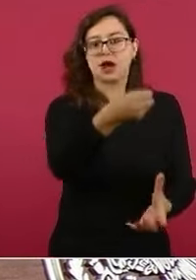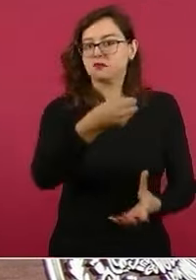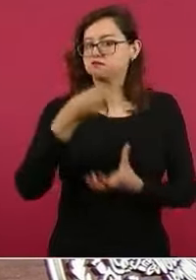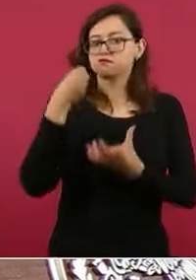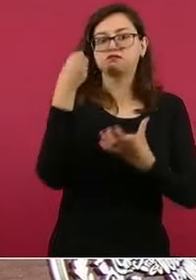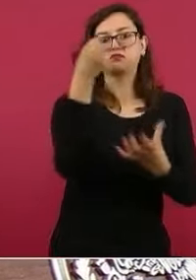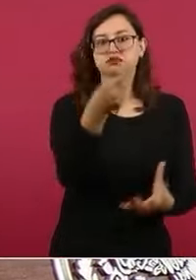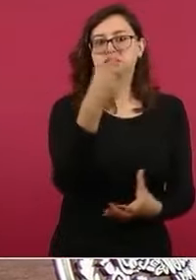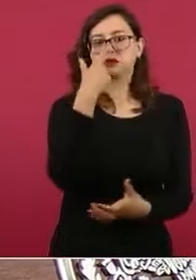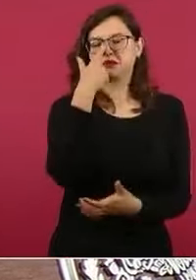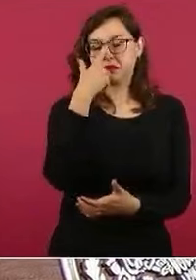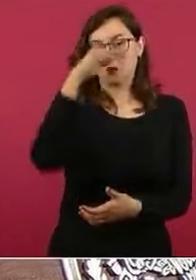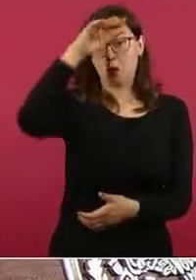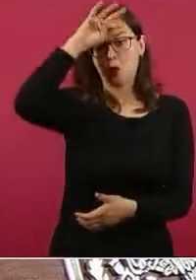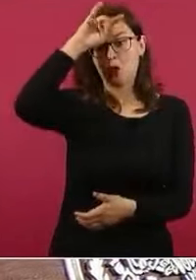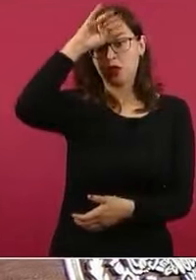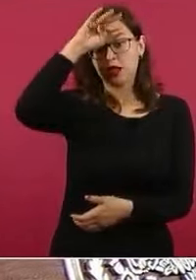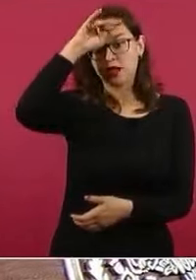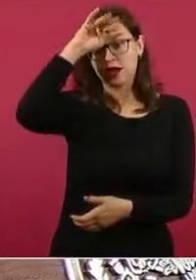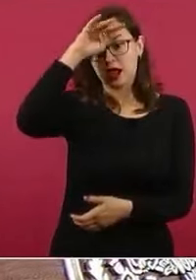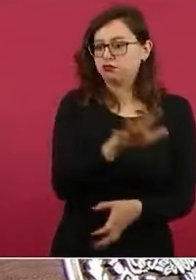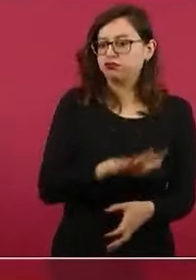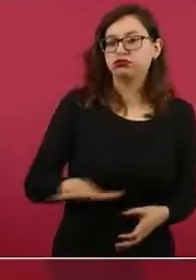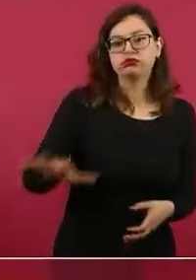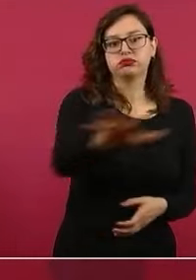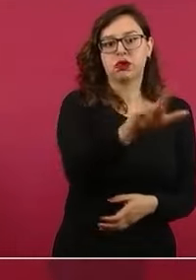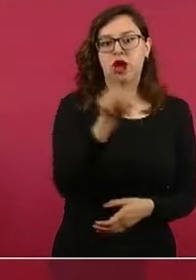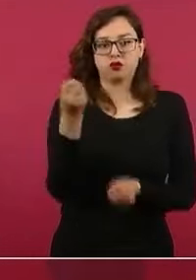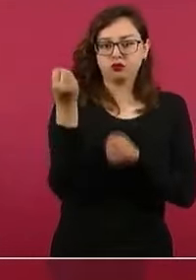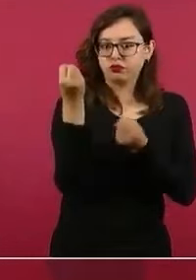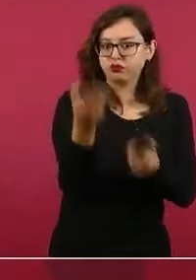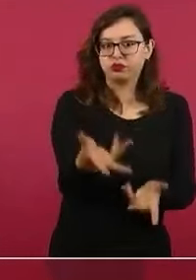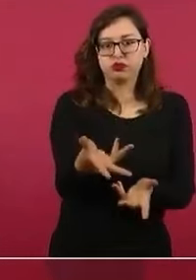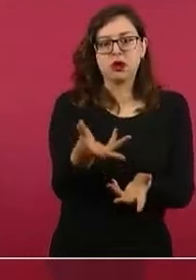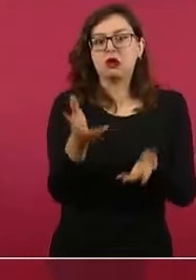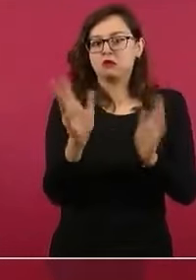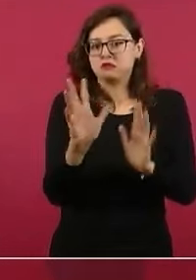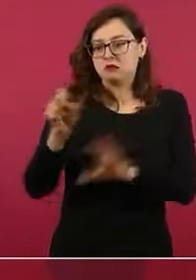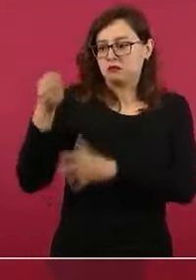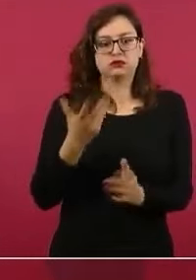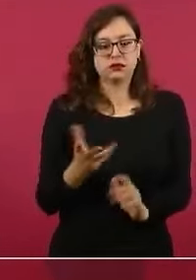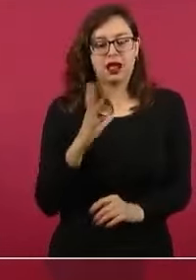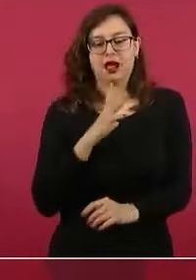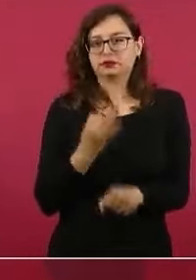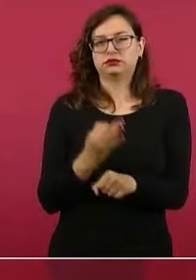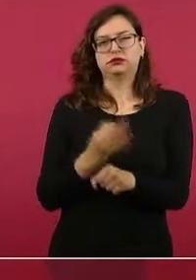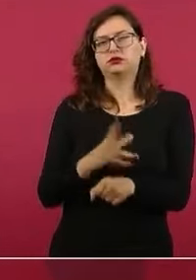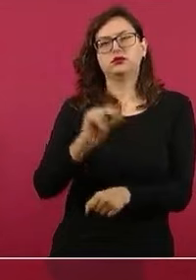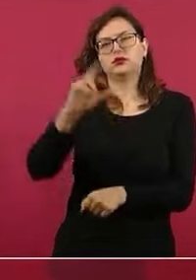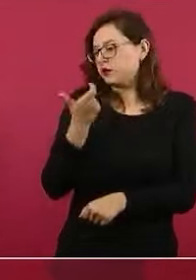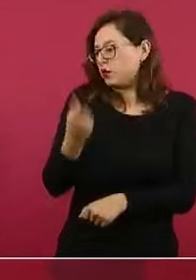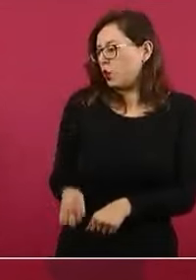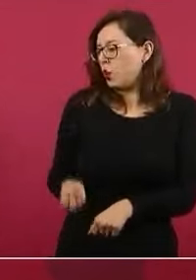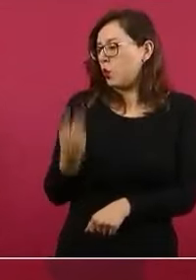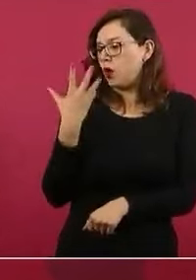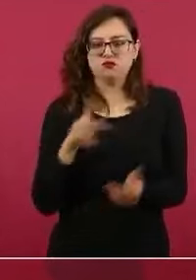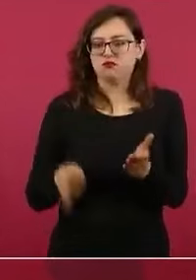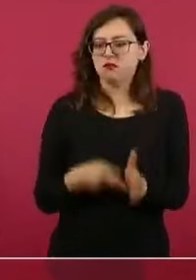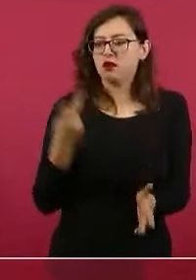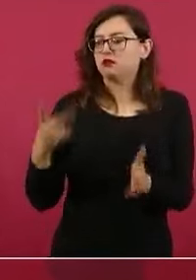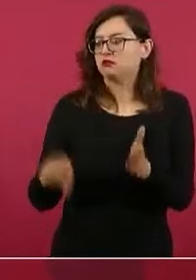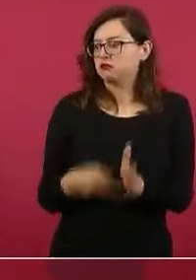a Monterrey y a la zona conurbada de Nuevo León. No tengo el dato preciso, pero ya hemos